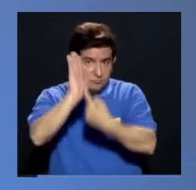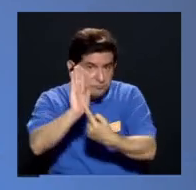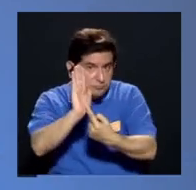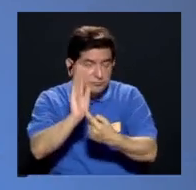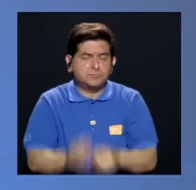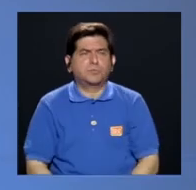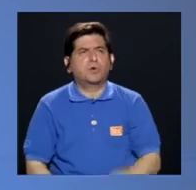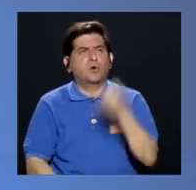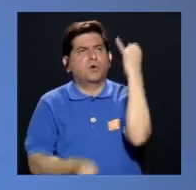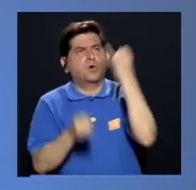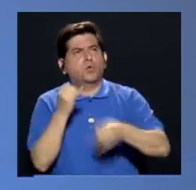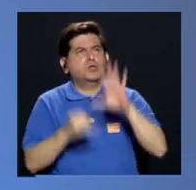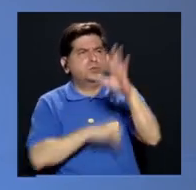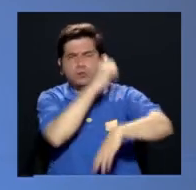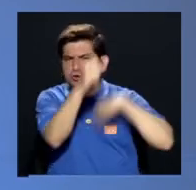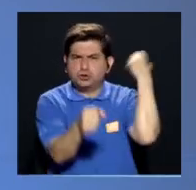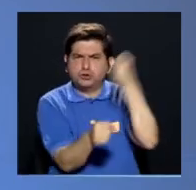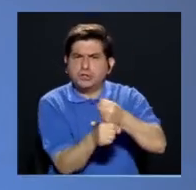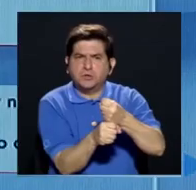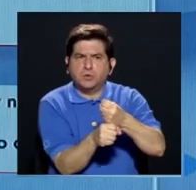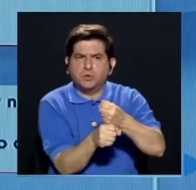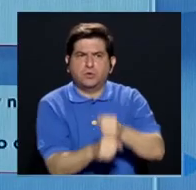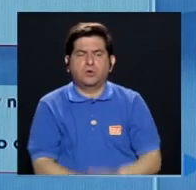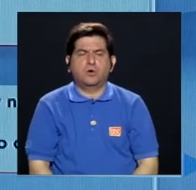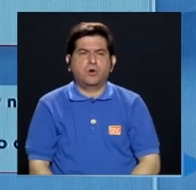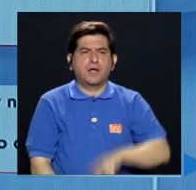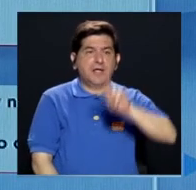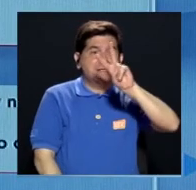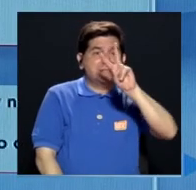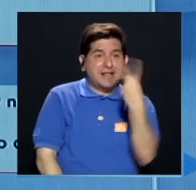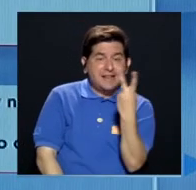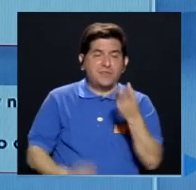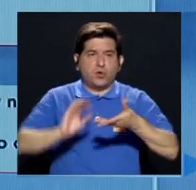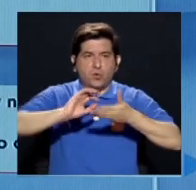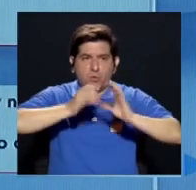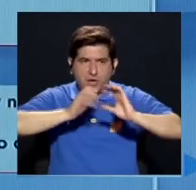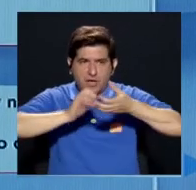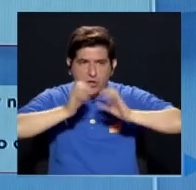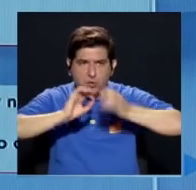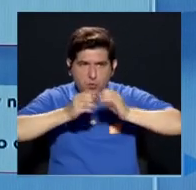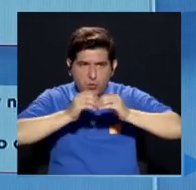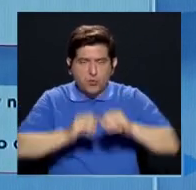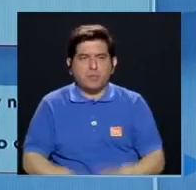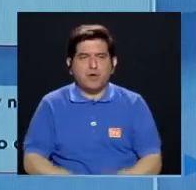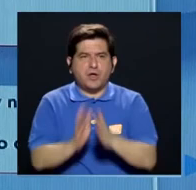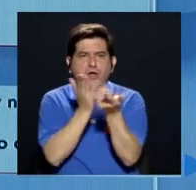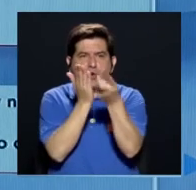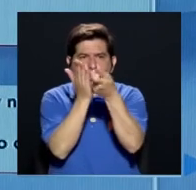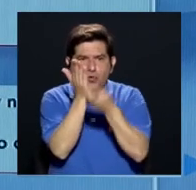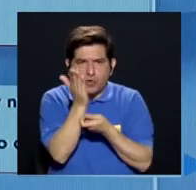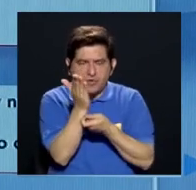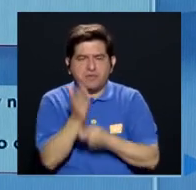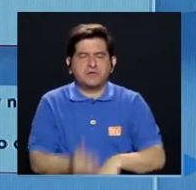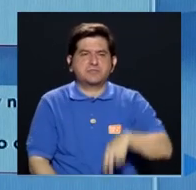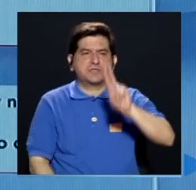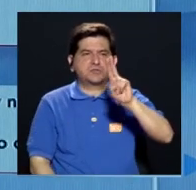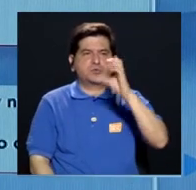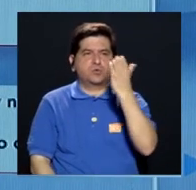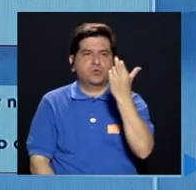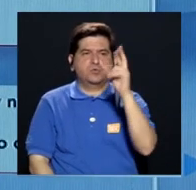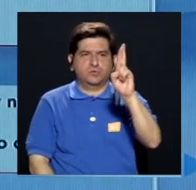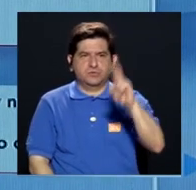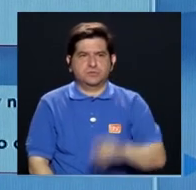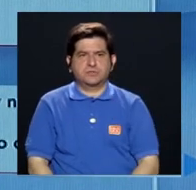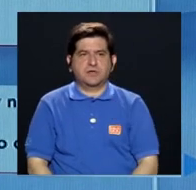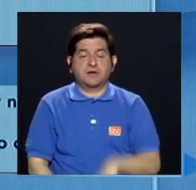que en los últimos 5 años hemos duplicado el número de revistas de la Universidad de Costa